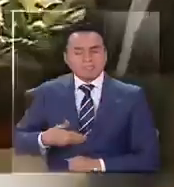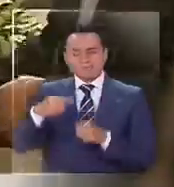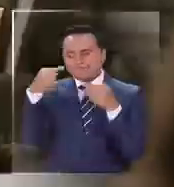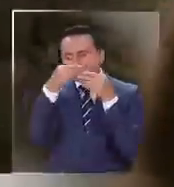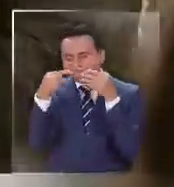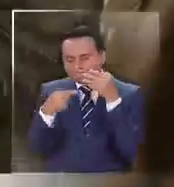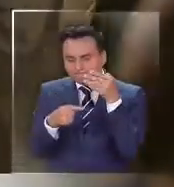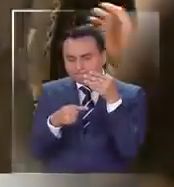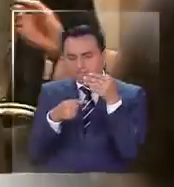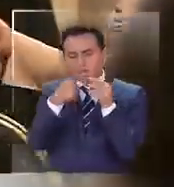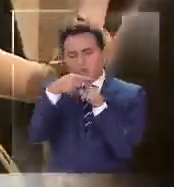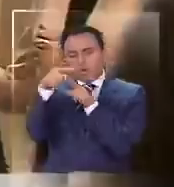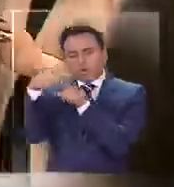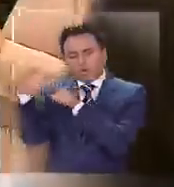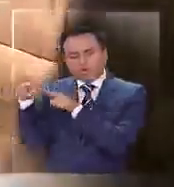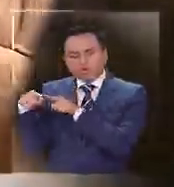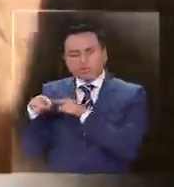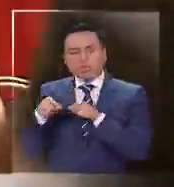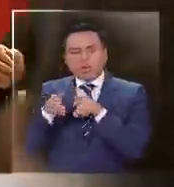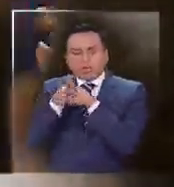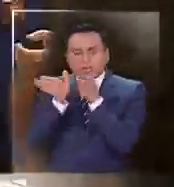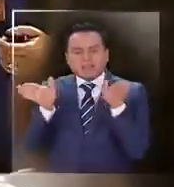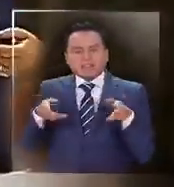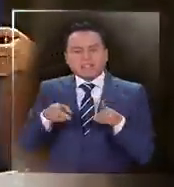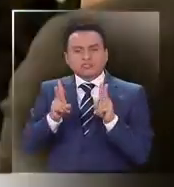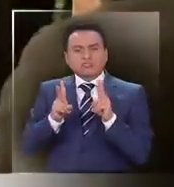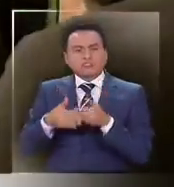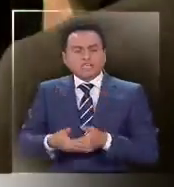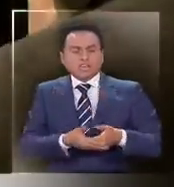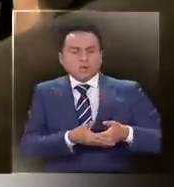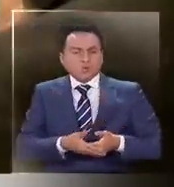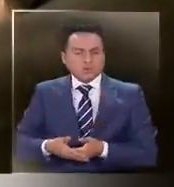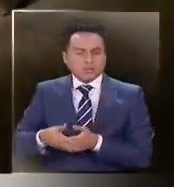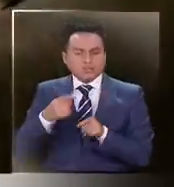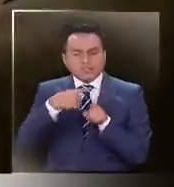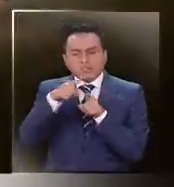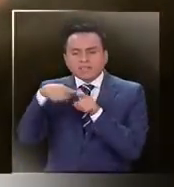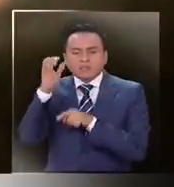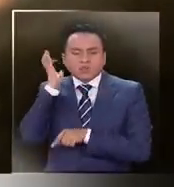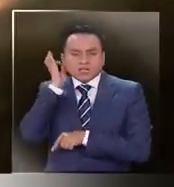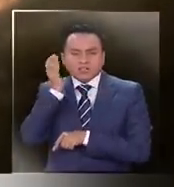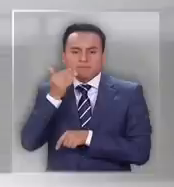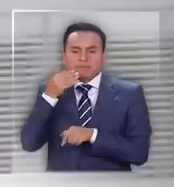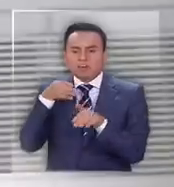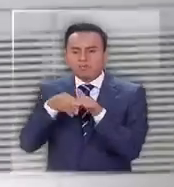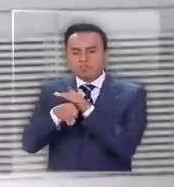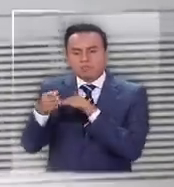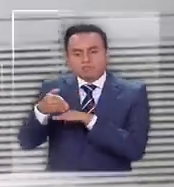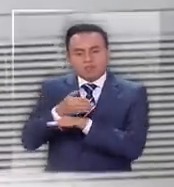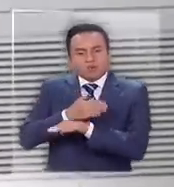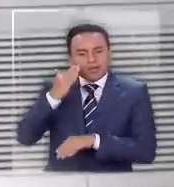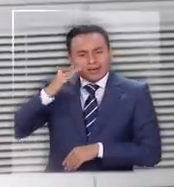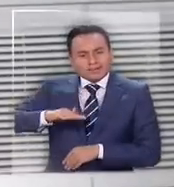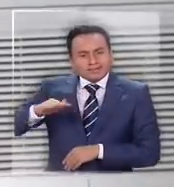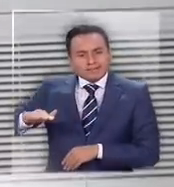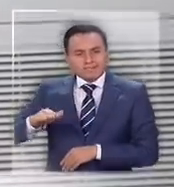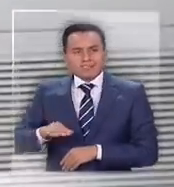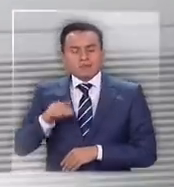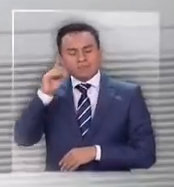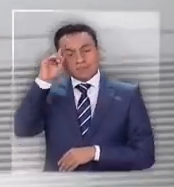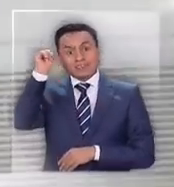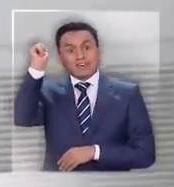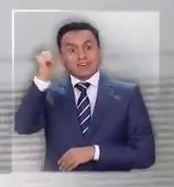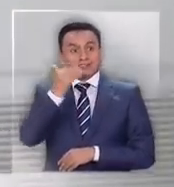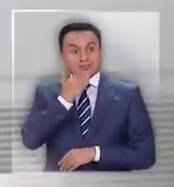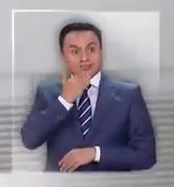se buscará, entre otros, ampliar el derecho a sala cuna a más mujeres, así como también el acceso a educación preescolar. Ello además de la